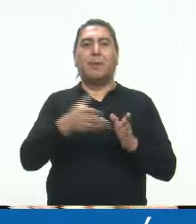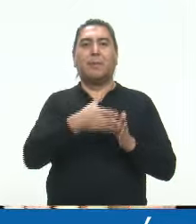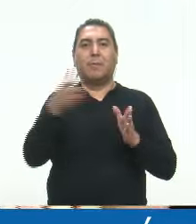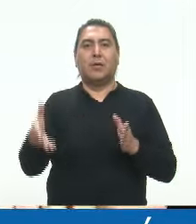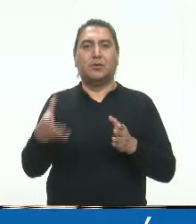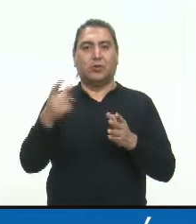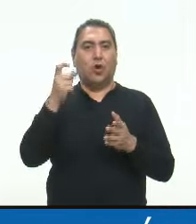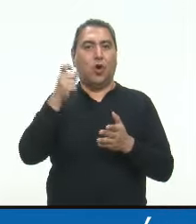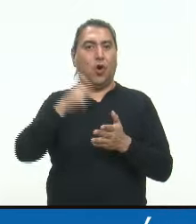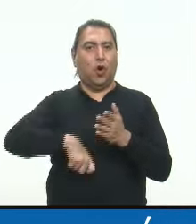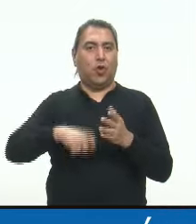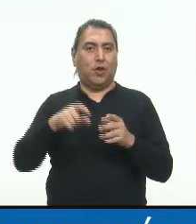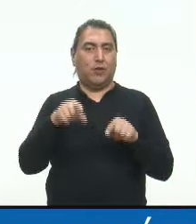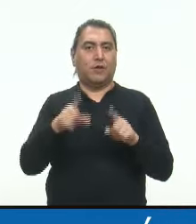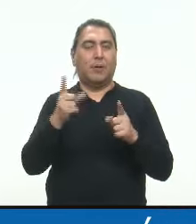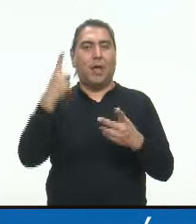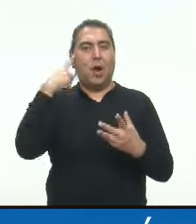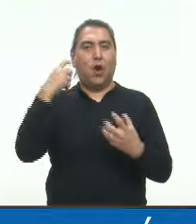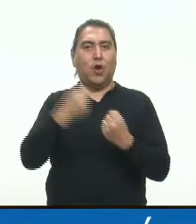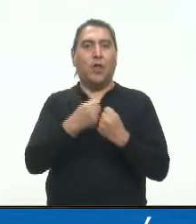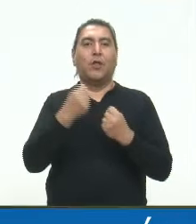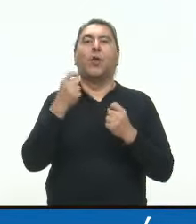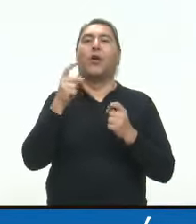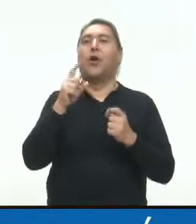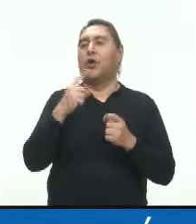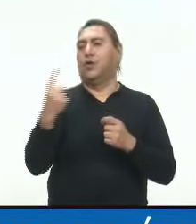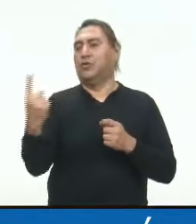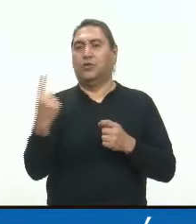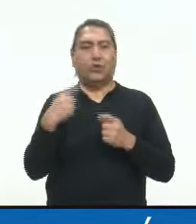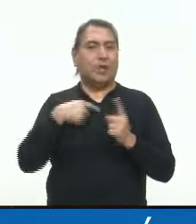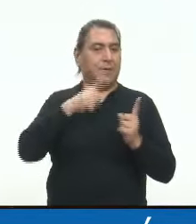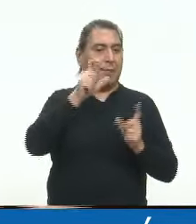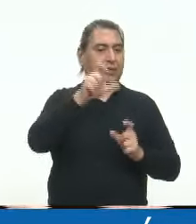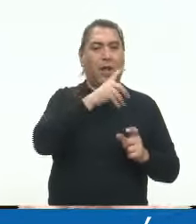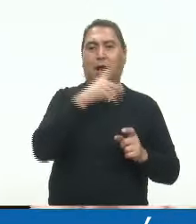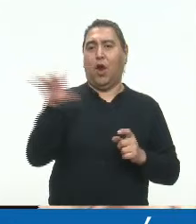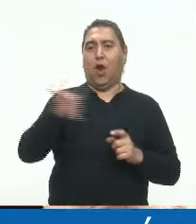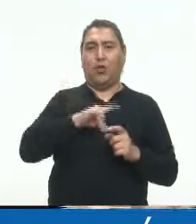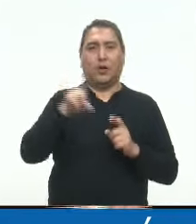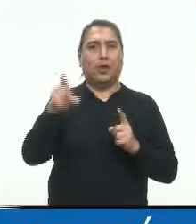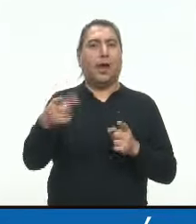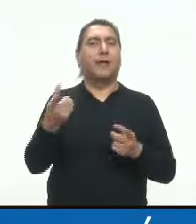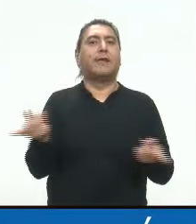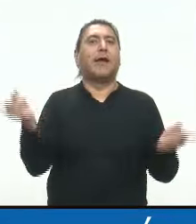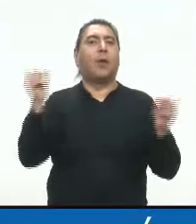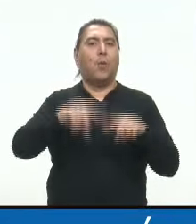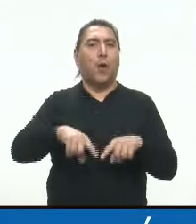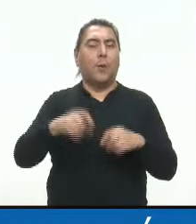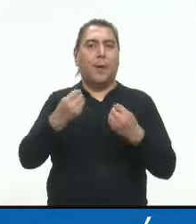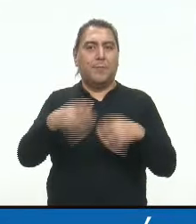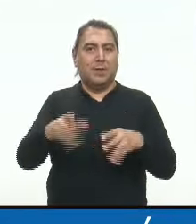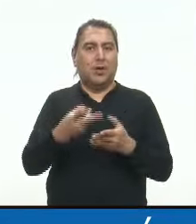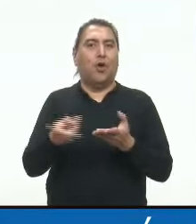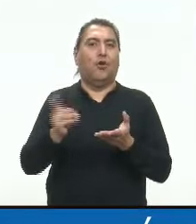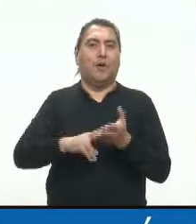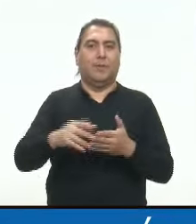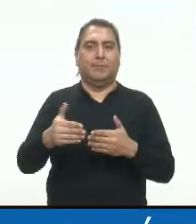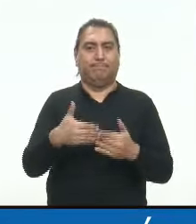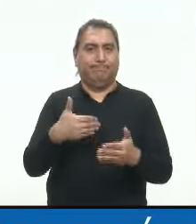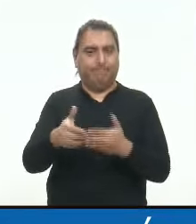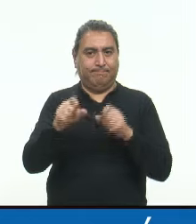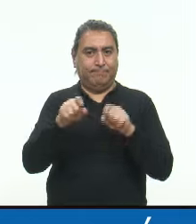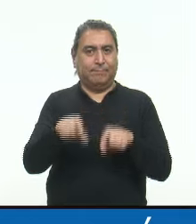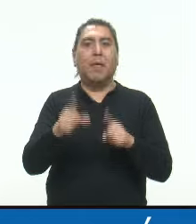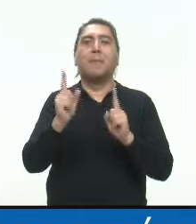contractuales. Esto está acordado entre comitente y contratista hasta tanto se resuelva su reinicio. En cuanto